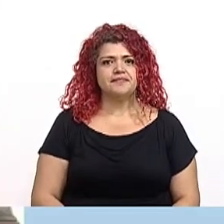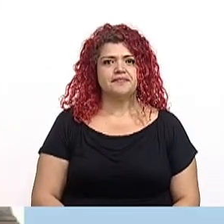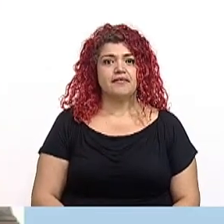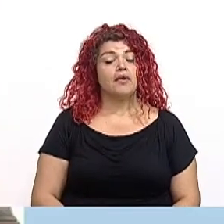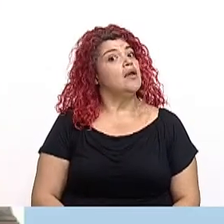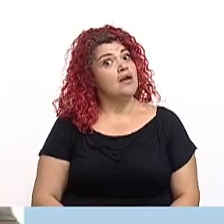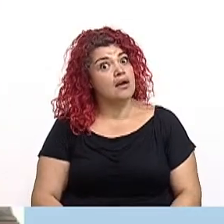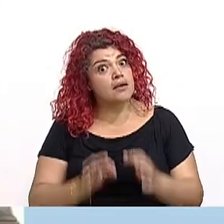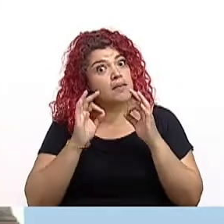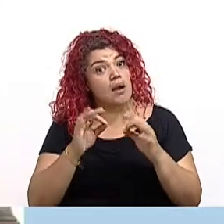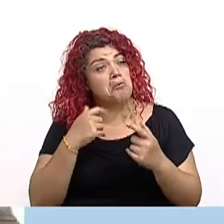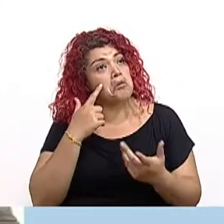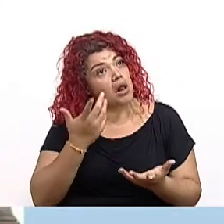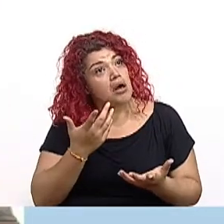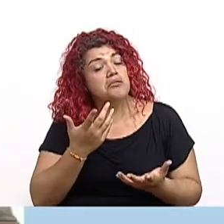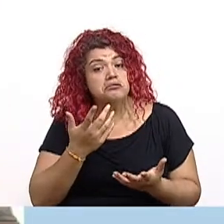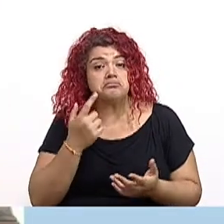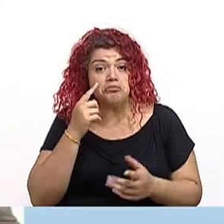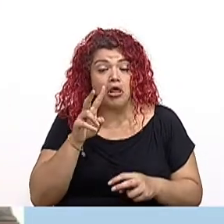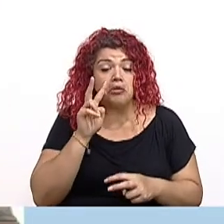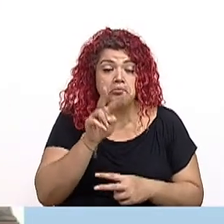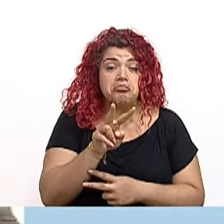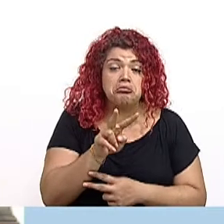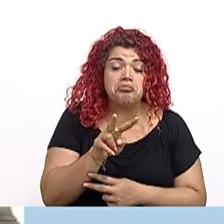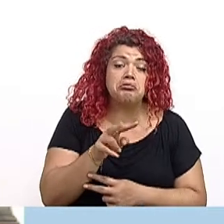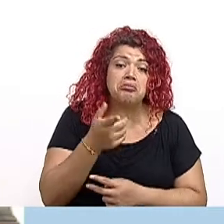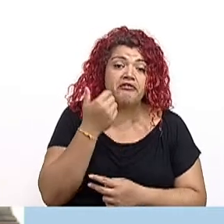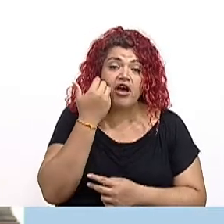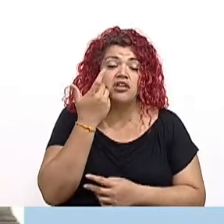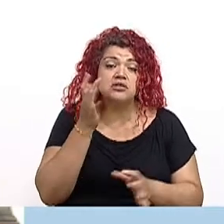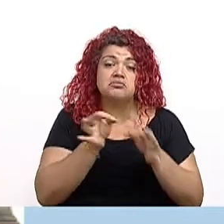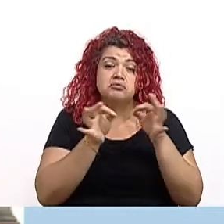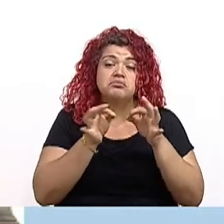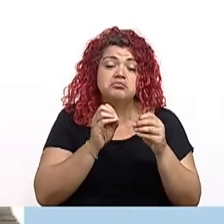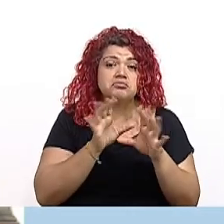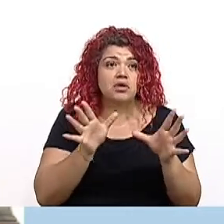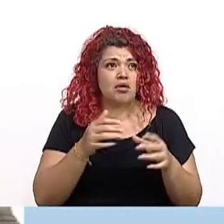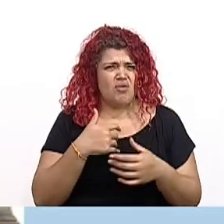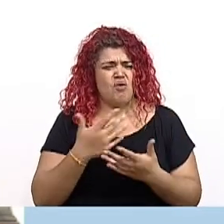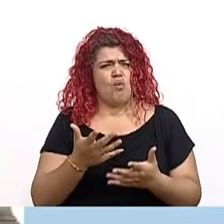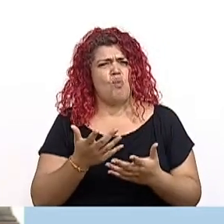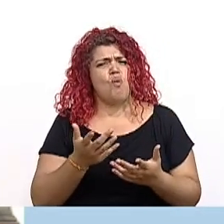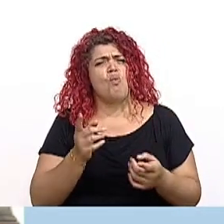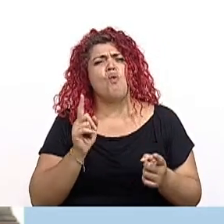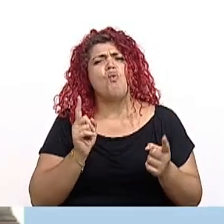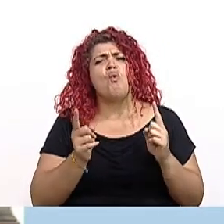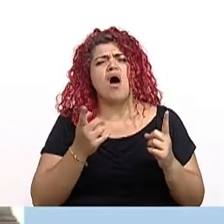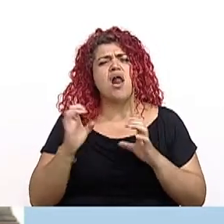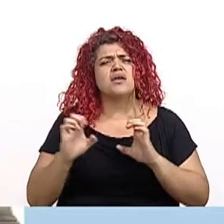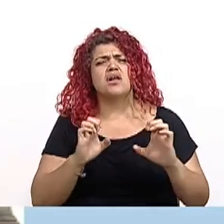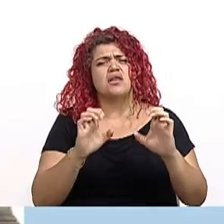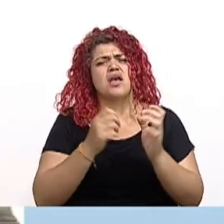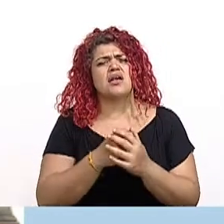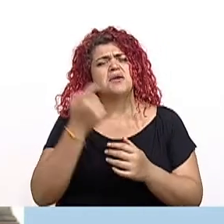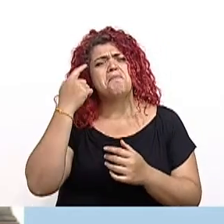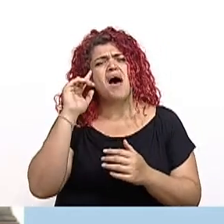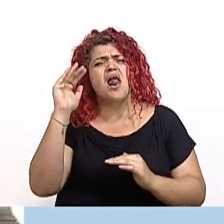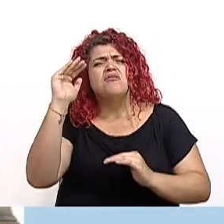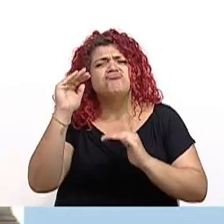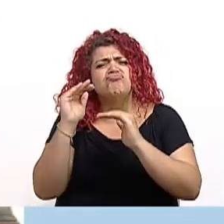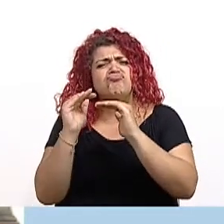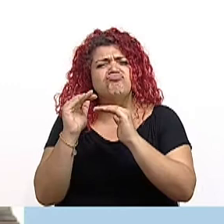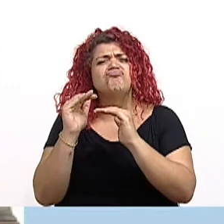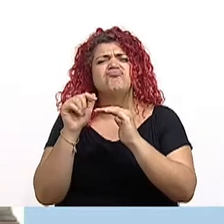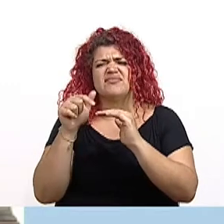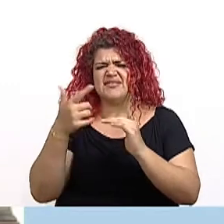Bueno, vean cómo de una forma muy didáctica, de una forma muy sencilla, nos hemos enterado de cuáles son algunas estrategias para mitigar